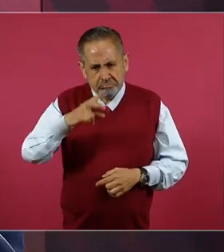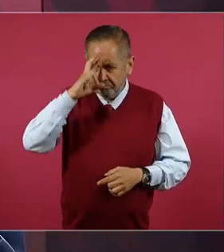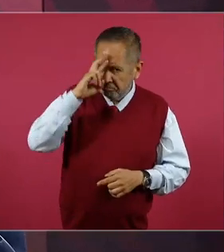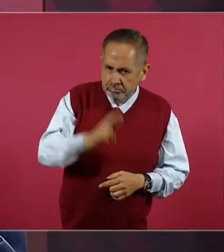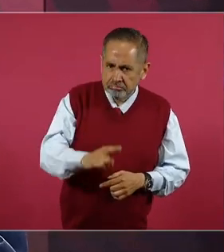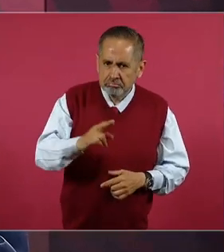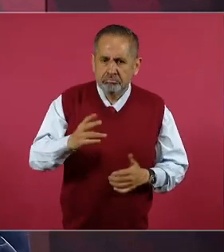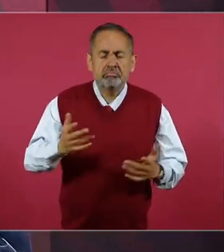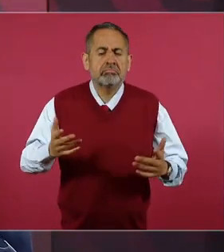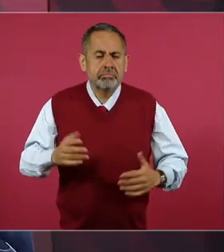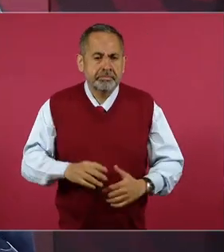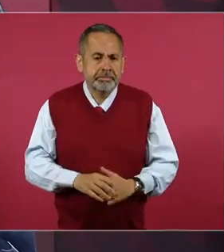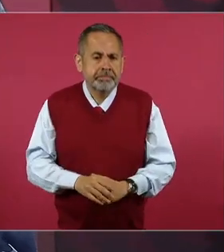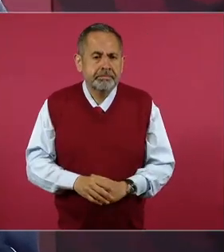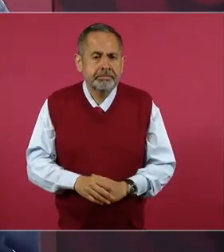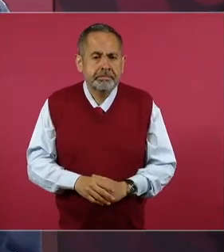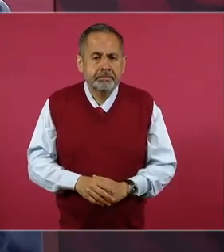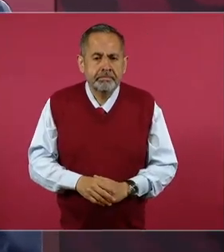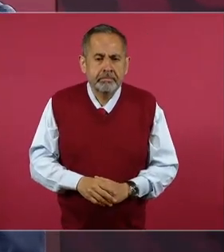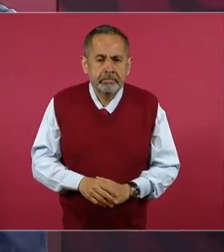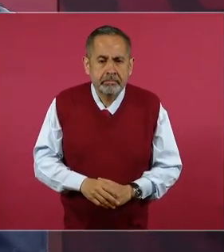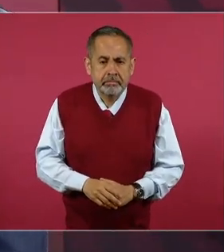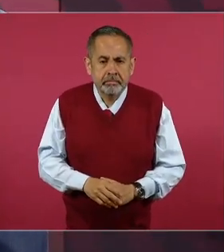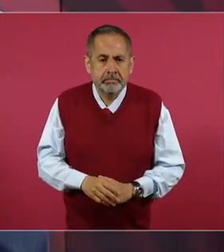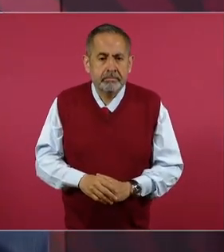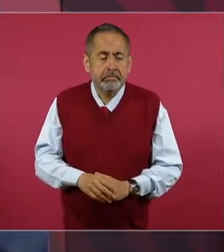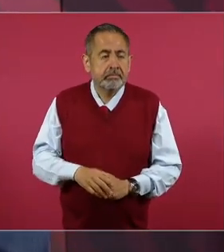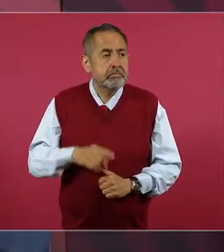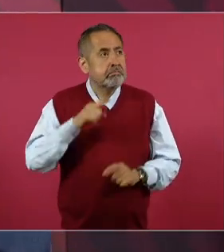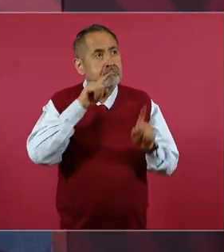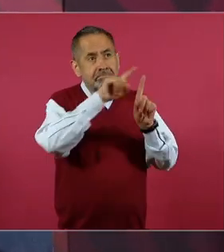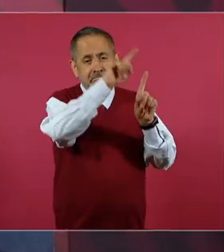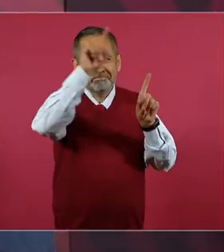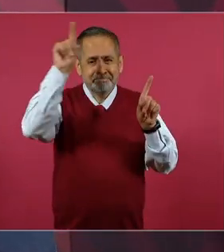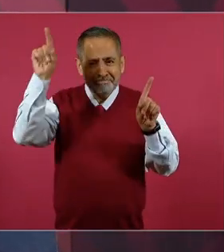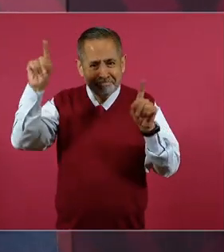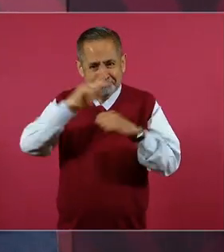México. Estaban muy mal acostumbrados